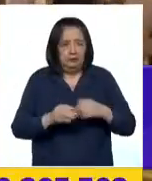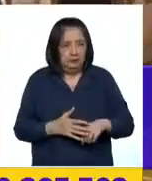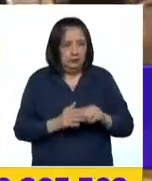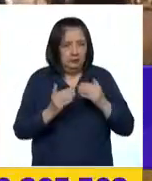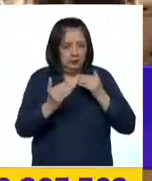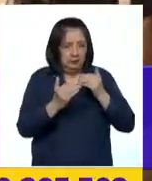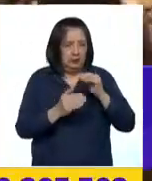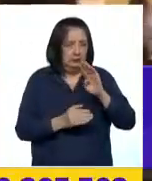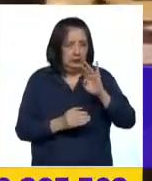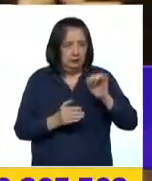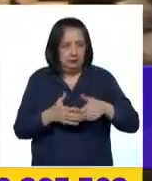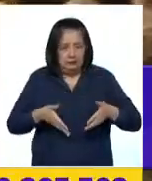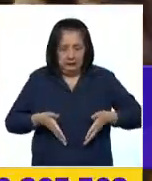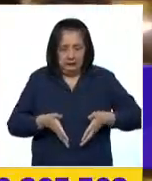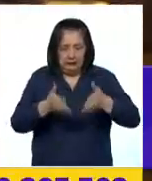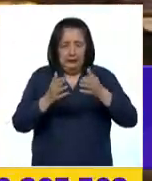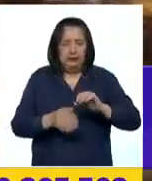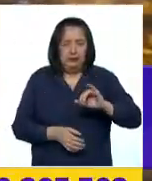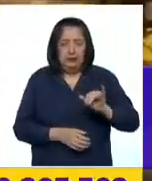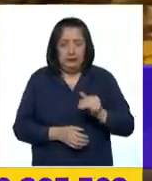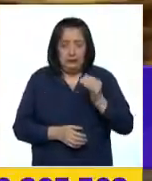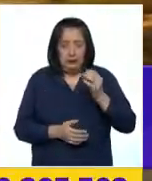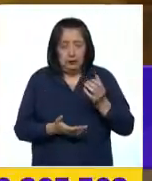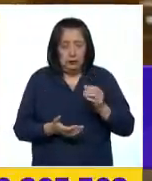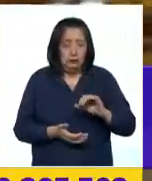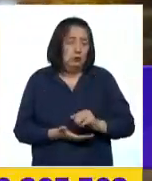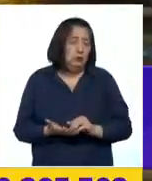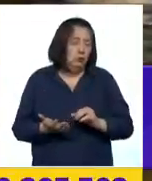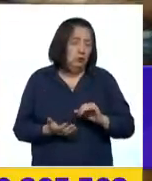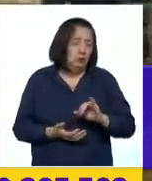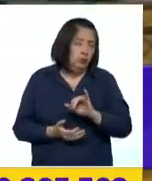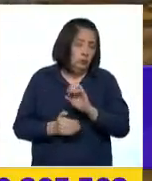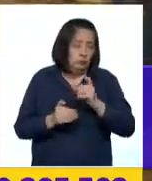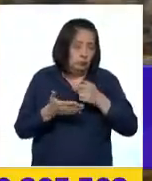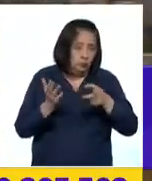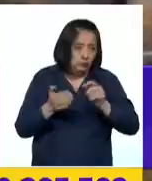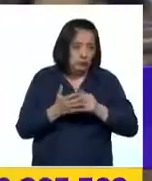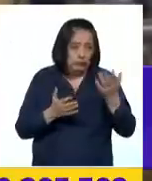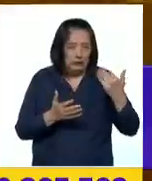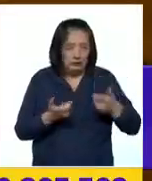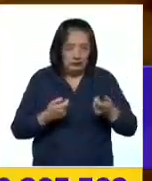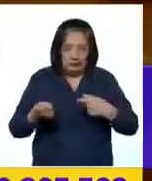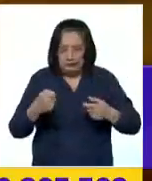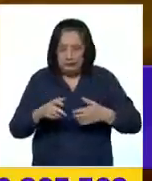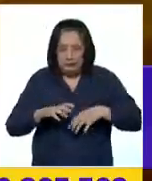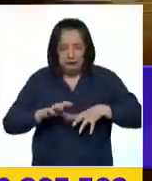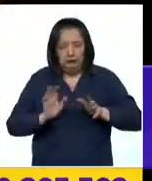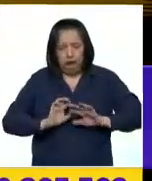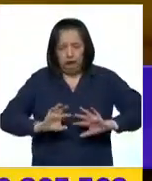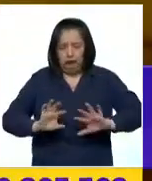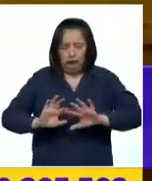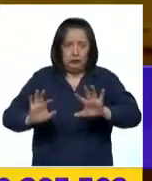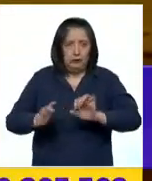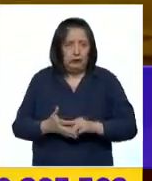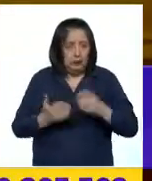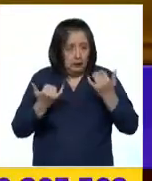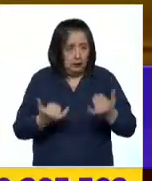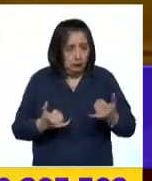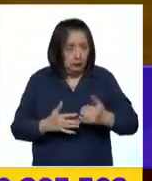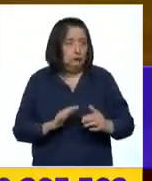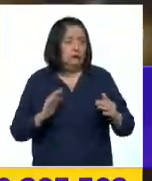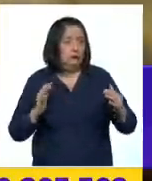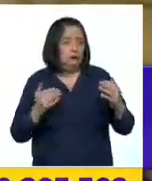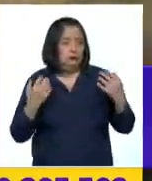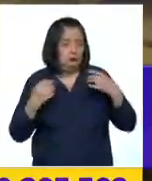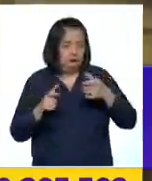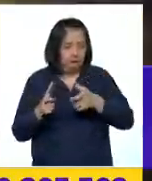Tras haber despejado la avenida San Juan en un operativo contra el comercio informal en días anteriores, los fiscalizadores del municipio de San Juan de